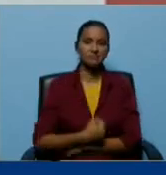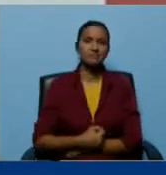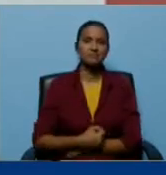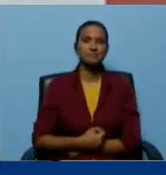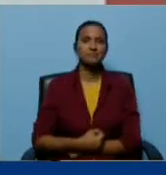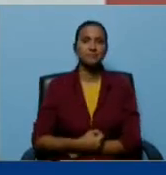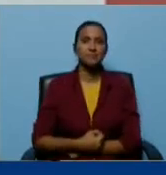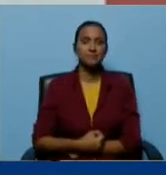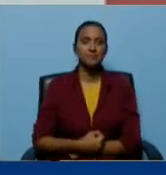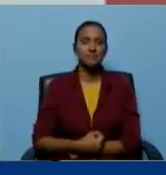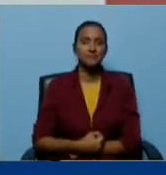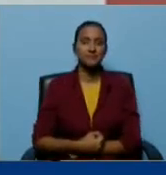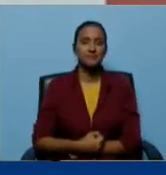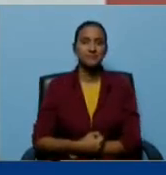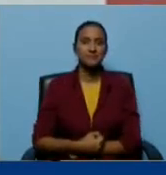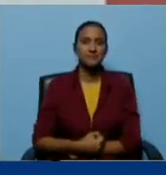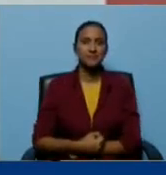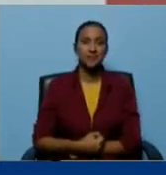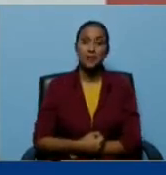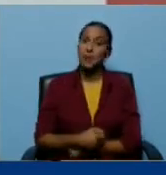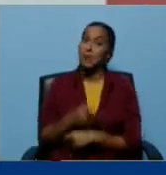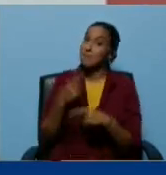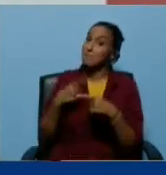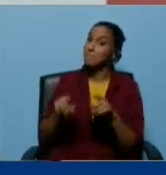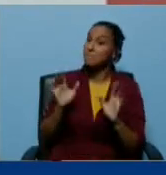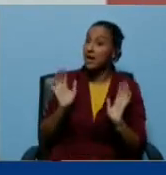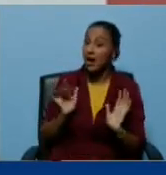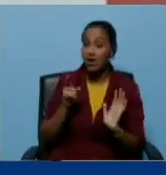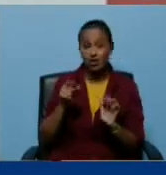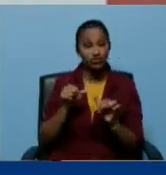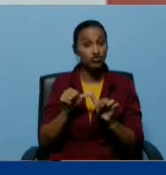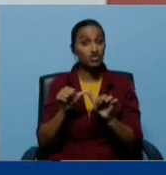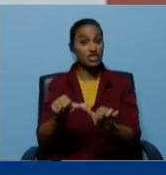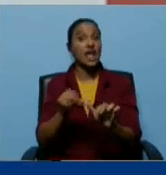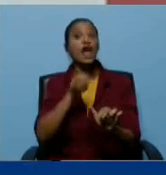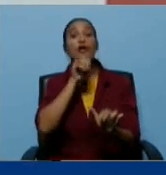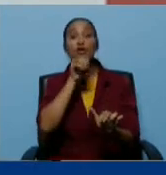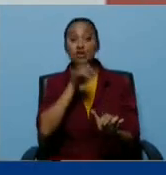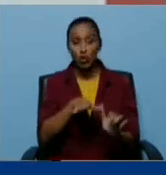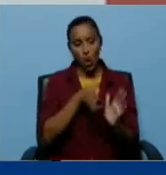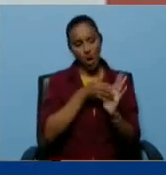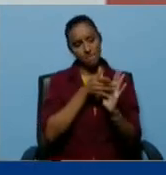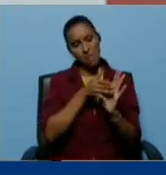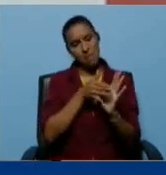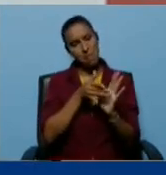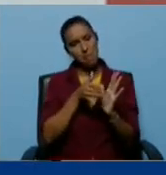Pero ellos siguieron su guión. Y no pudimos detenerlo.